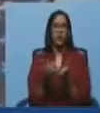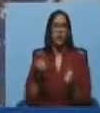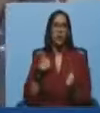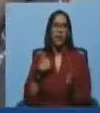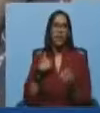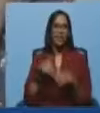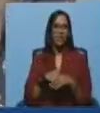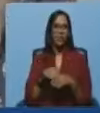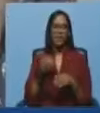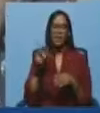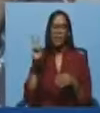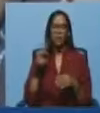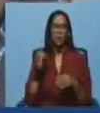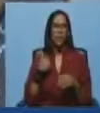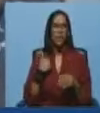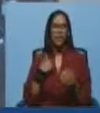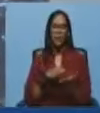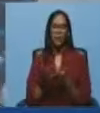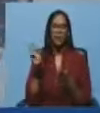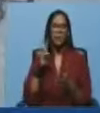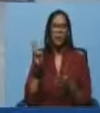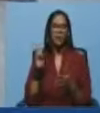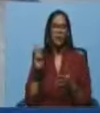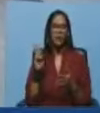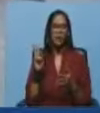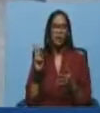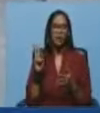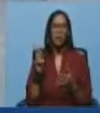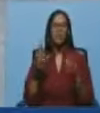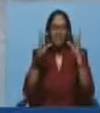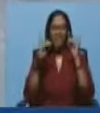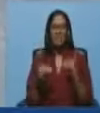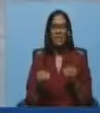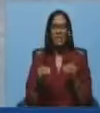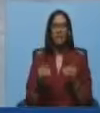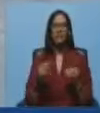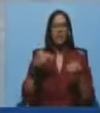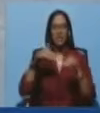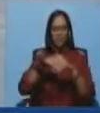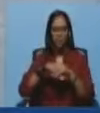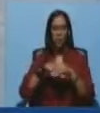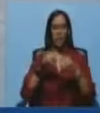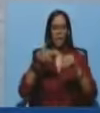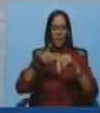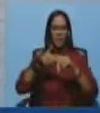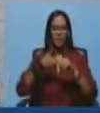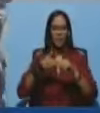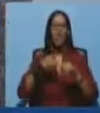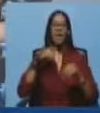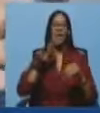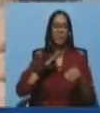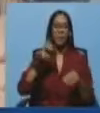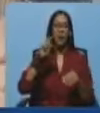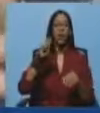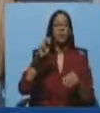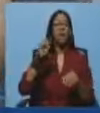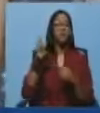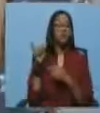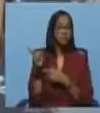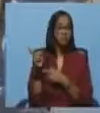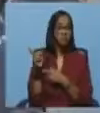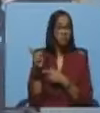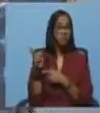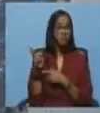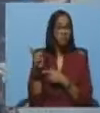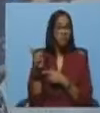aquí en Venezuela, cualquier cosa que pase aquí en Venezuela, decide si esa reserva de petróleo le queda a la OTAN o le